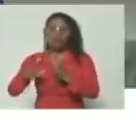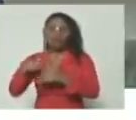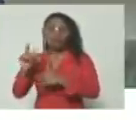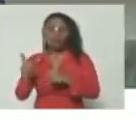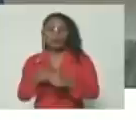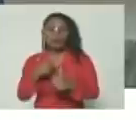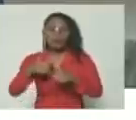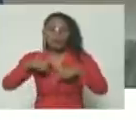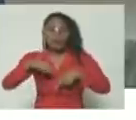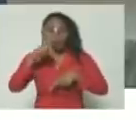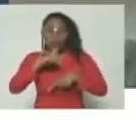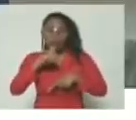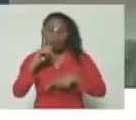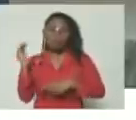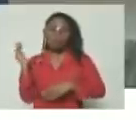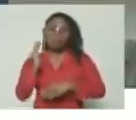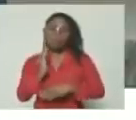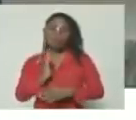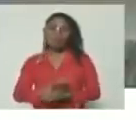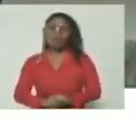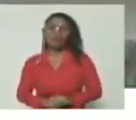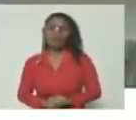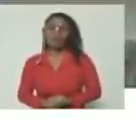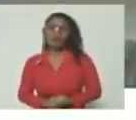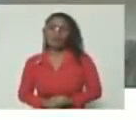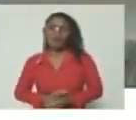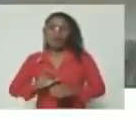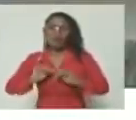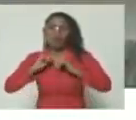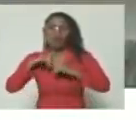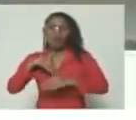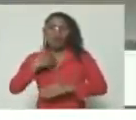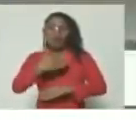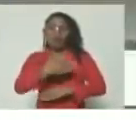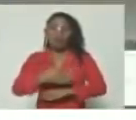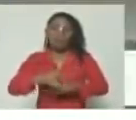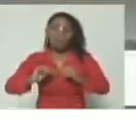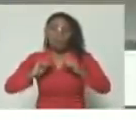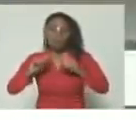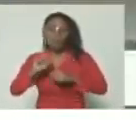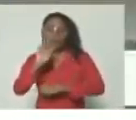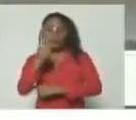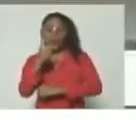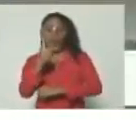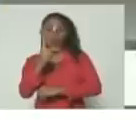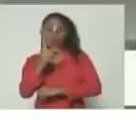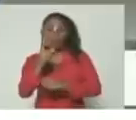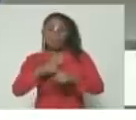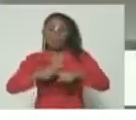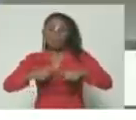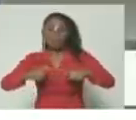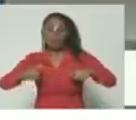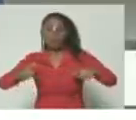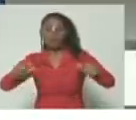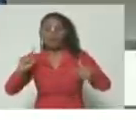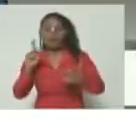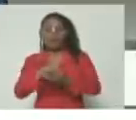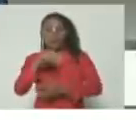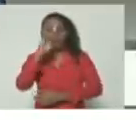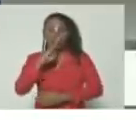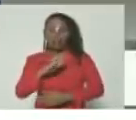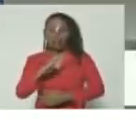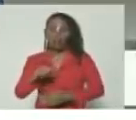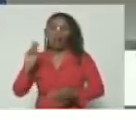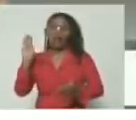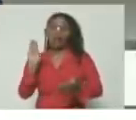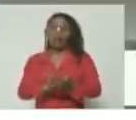año, volvieron. Cuando empezó la segunda ola por la llegada de las variantes brasileras, volvieron a